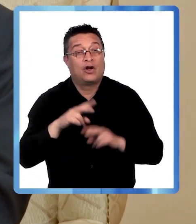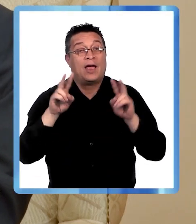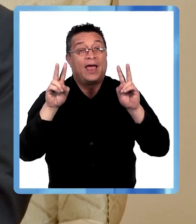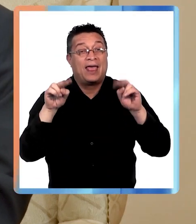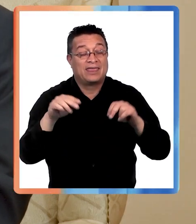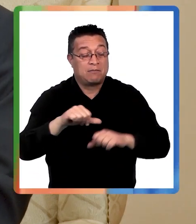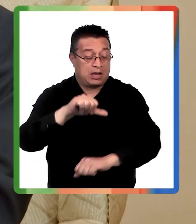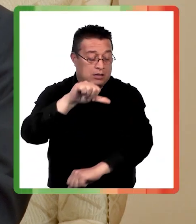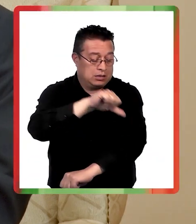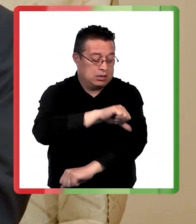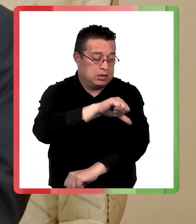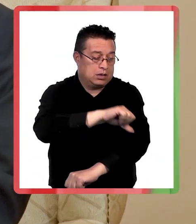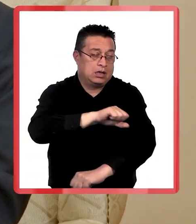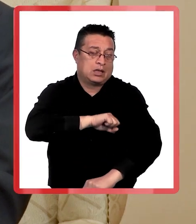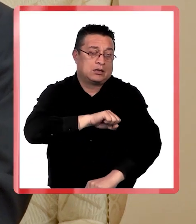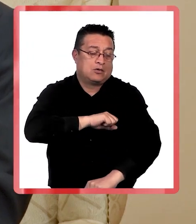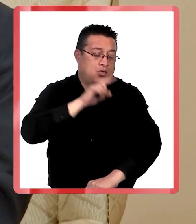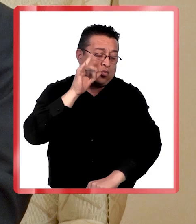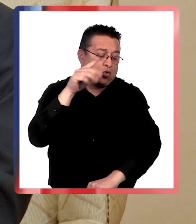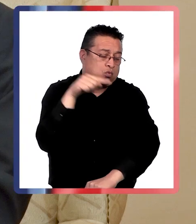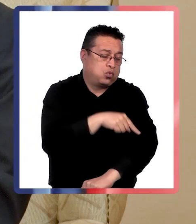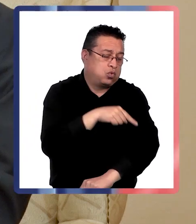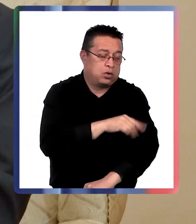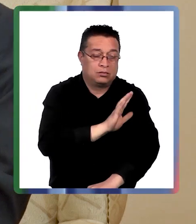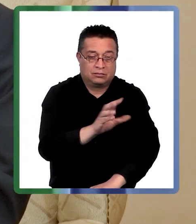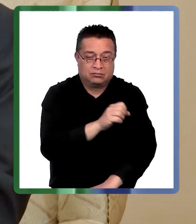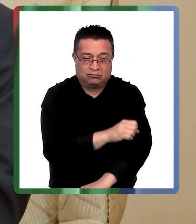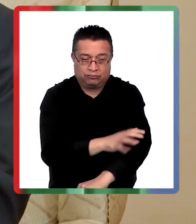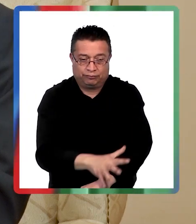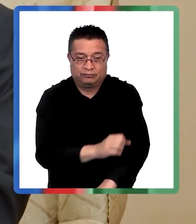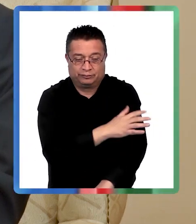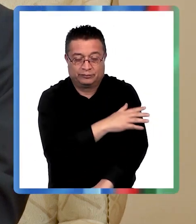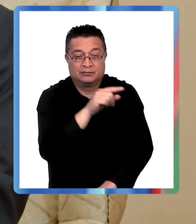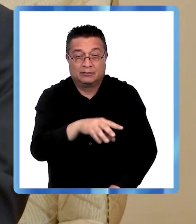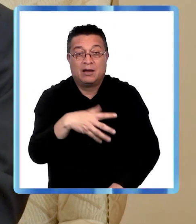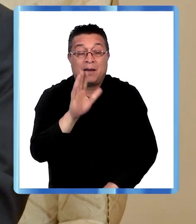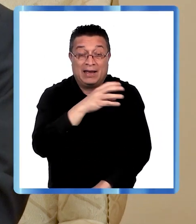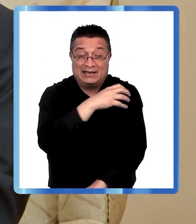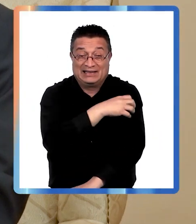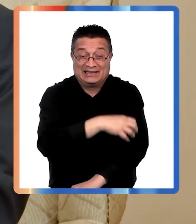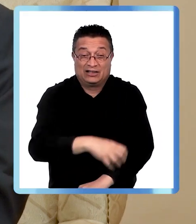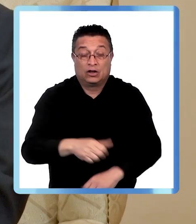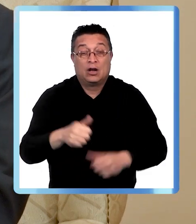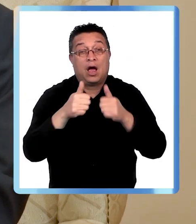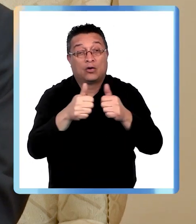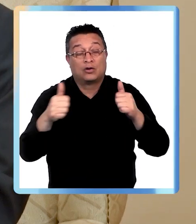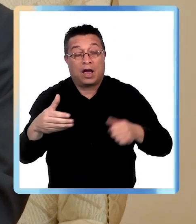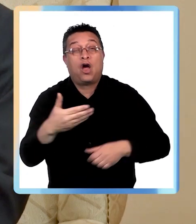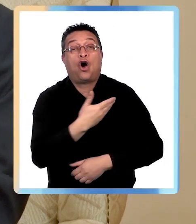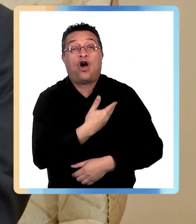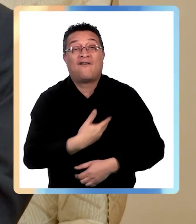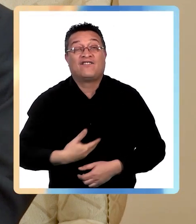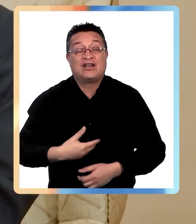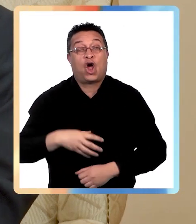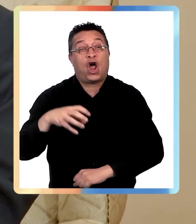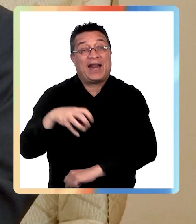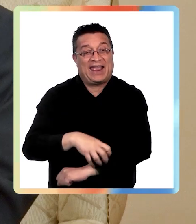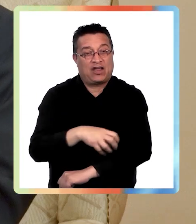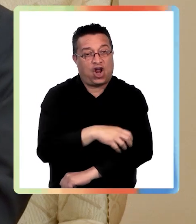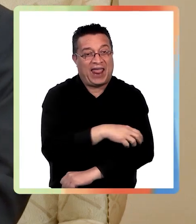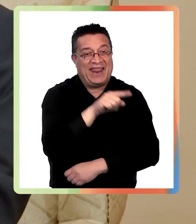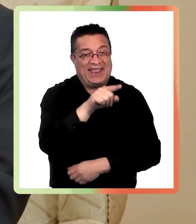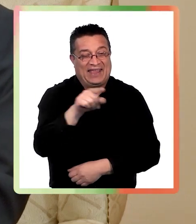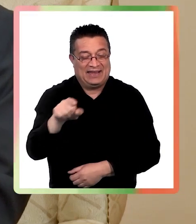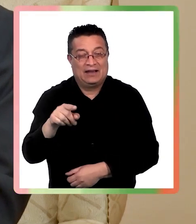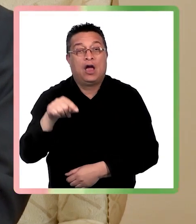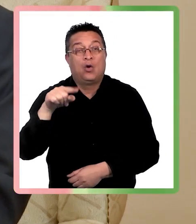concepto de la descentralización. Hoy en día la gran figura a nivel regional que se puede ver como autoridad son los gobiernos regionales, que hace un poco más